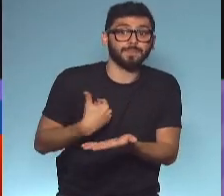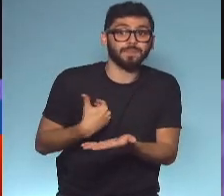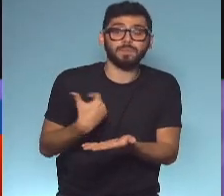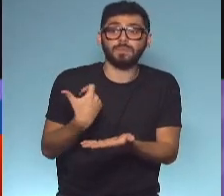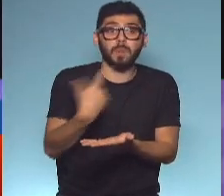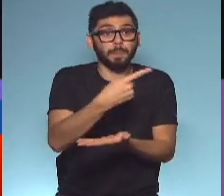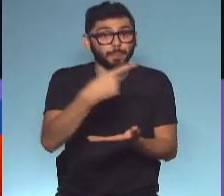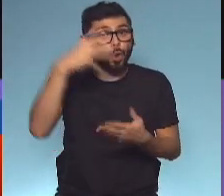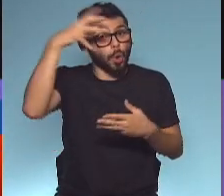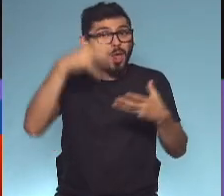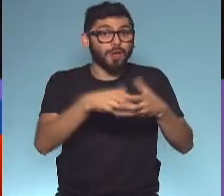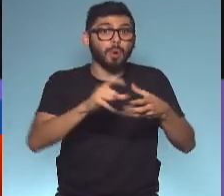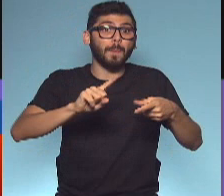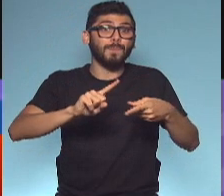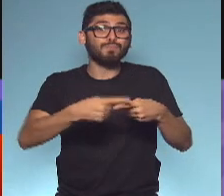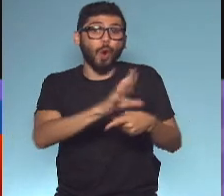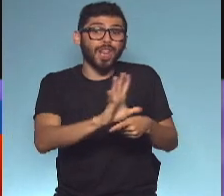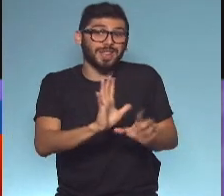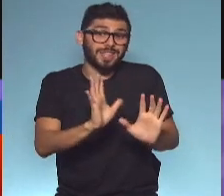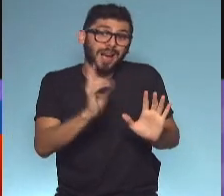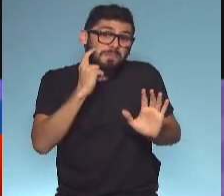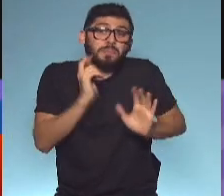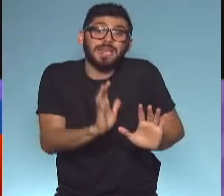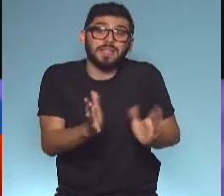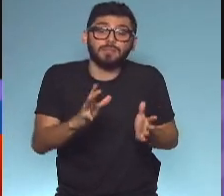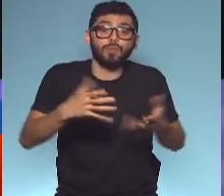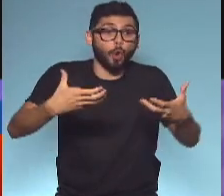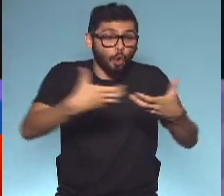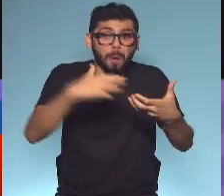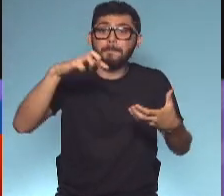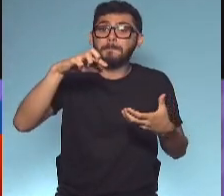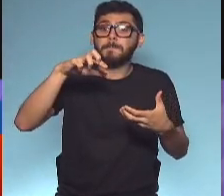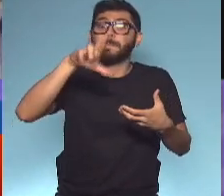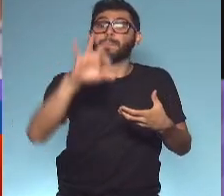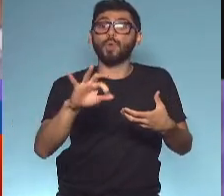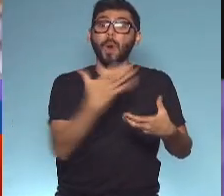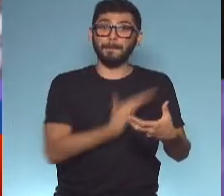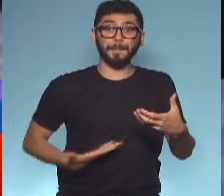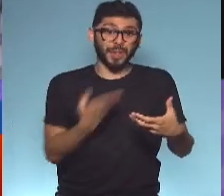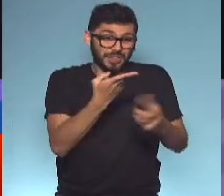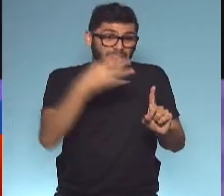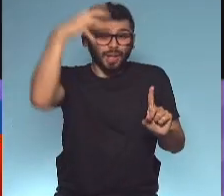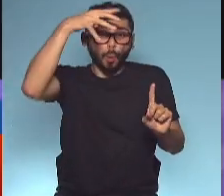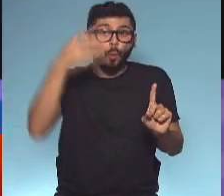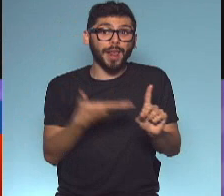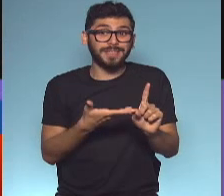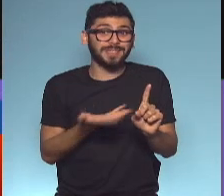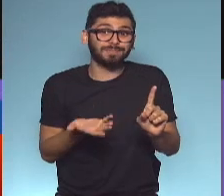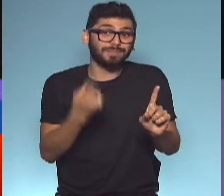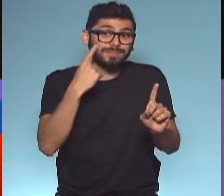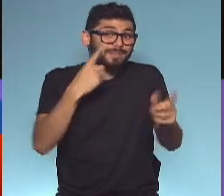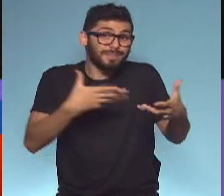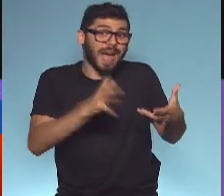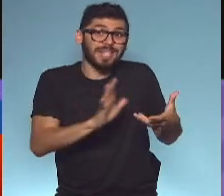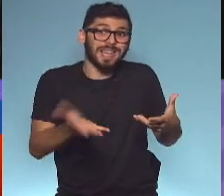lo que expresa ese espacio político de Cambiemos, ¿no? Ella es la presidenta del partido del PRO y creo que aquí tiene que haber una